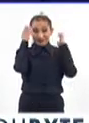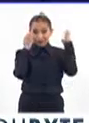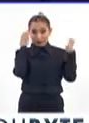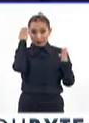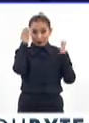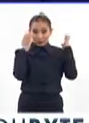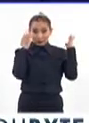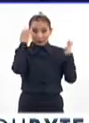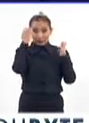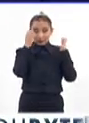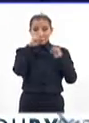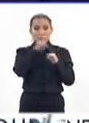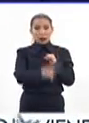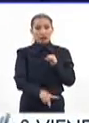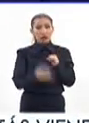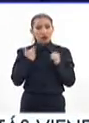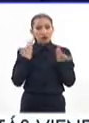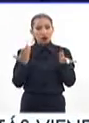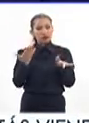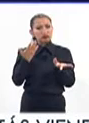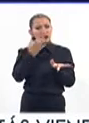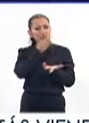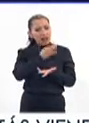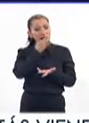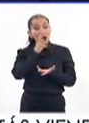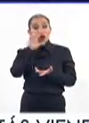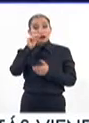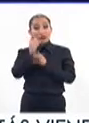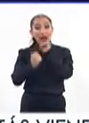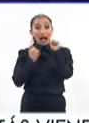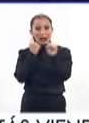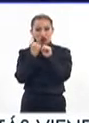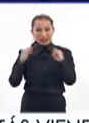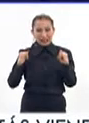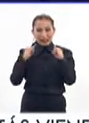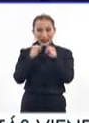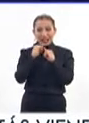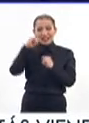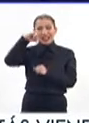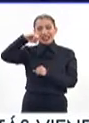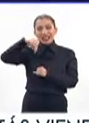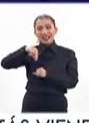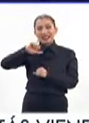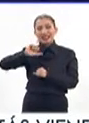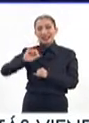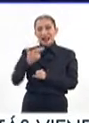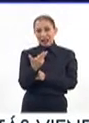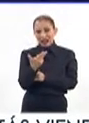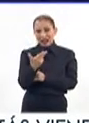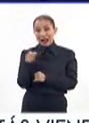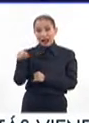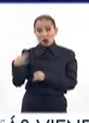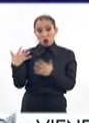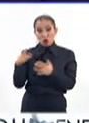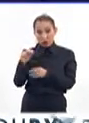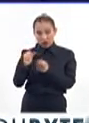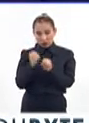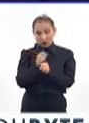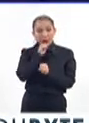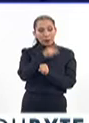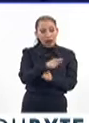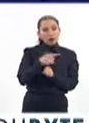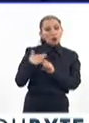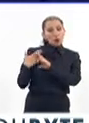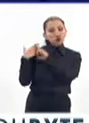exposición, que también es una celebración por los 80 años del Instituto Nacional de Antropología e Historia, y también